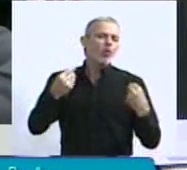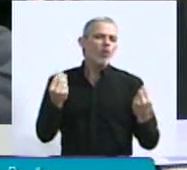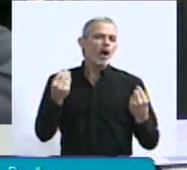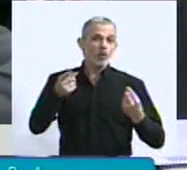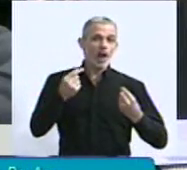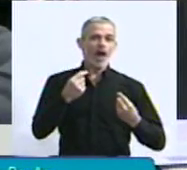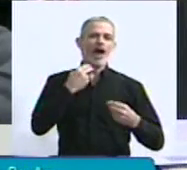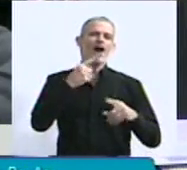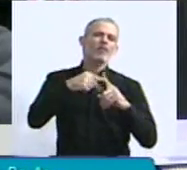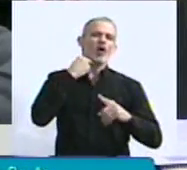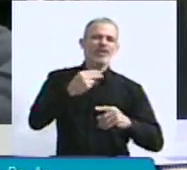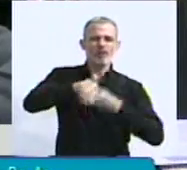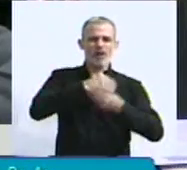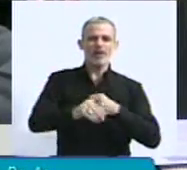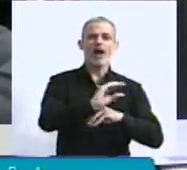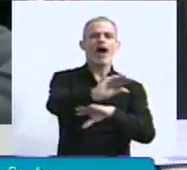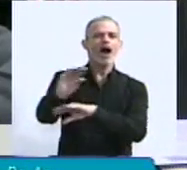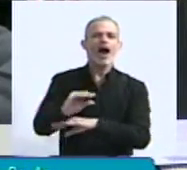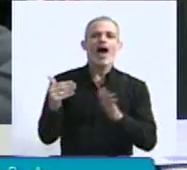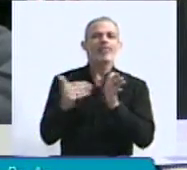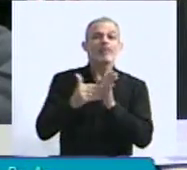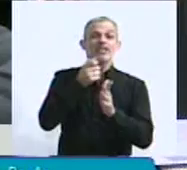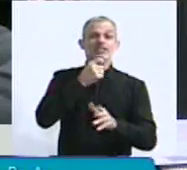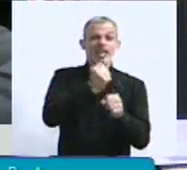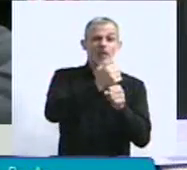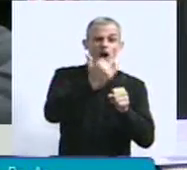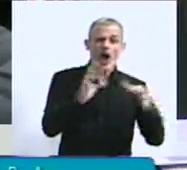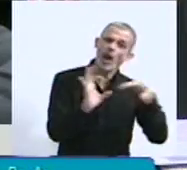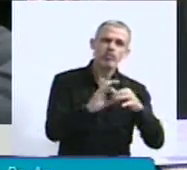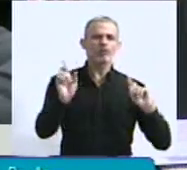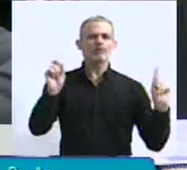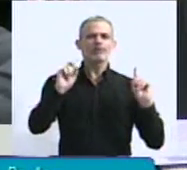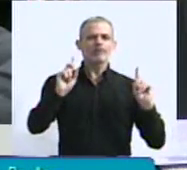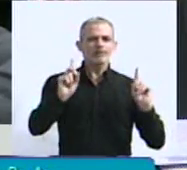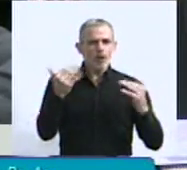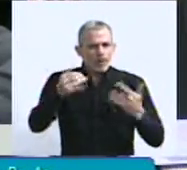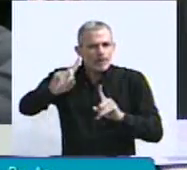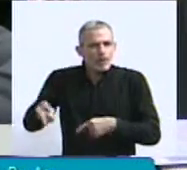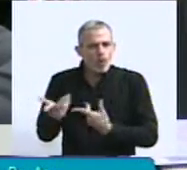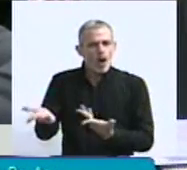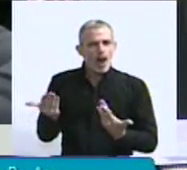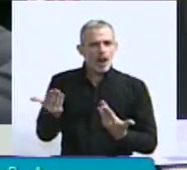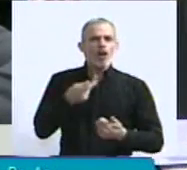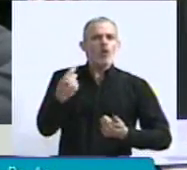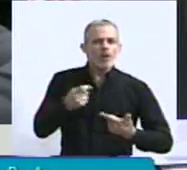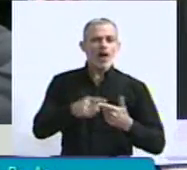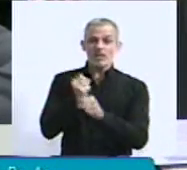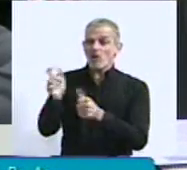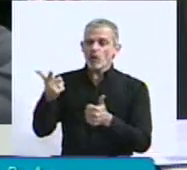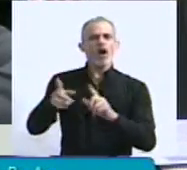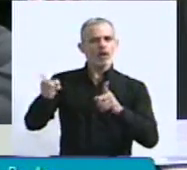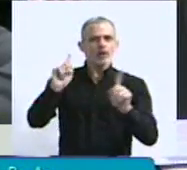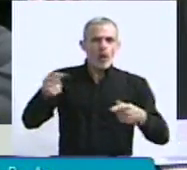una asignación familiar dejó de depender de la condición de empleado formal, porque precisamente había que hacerse